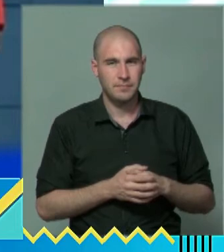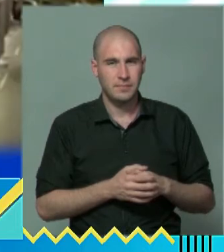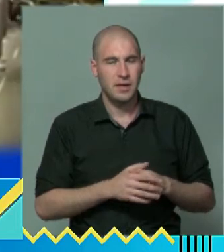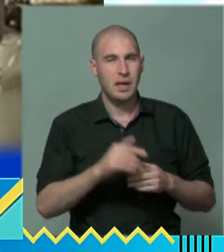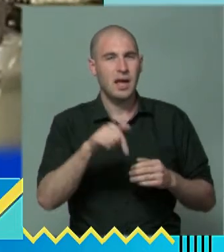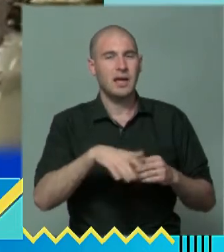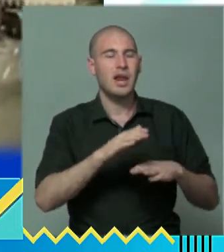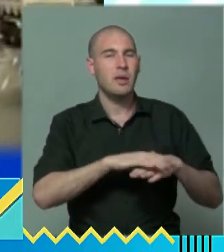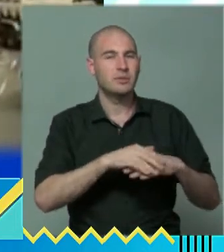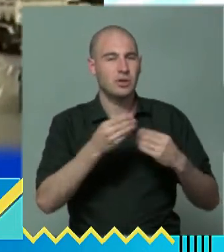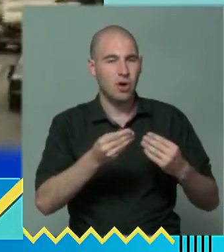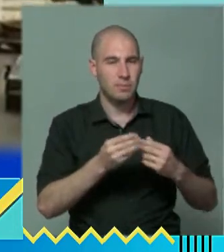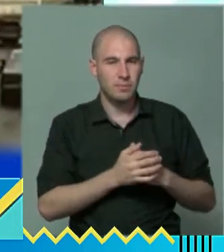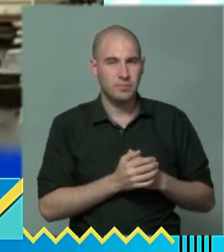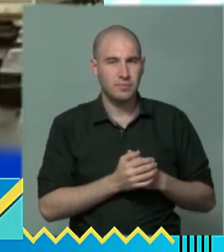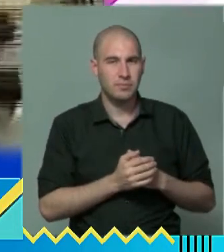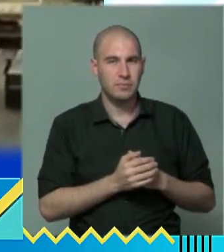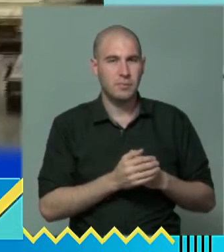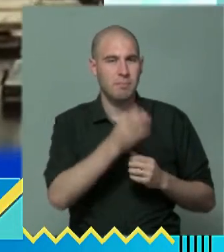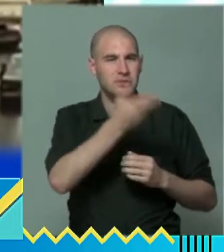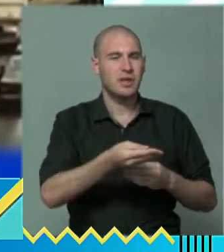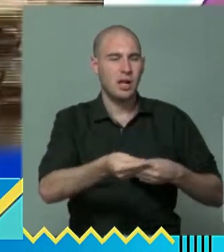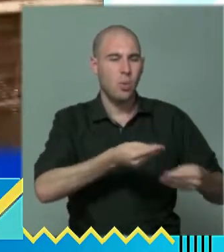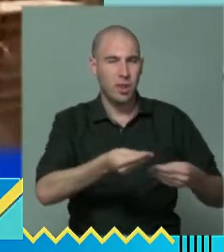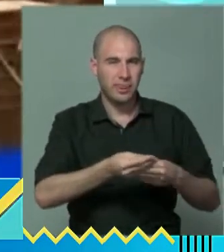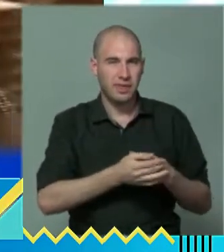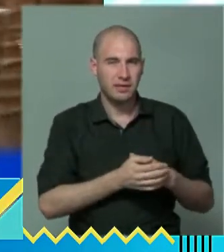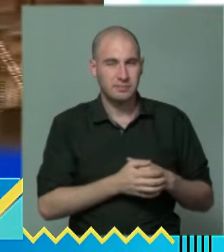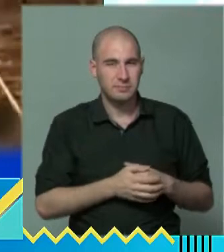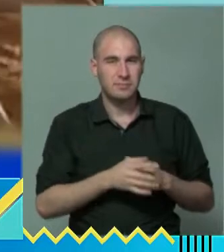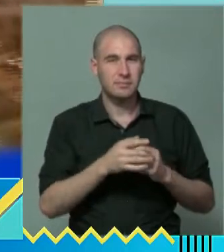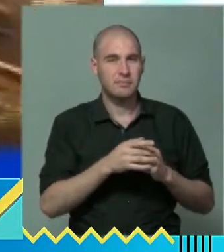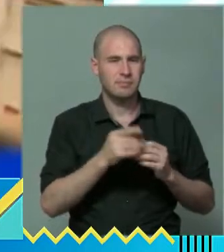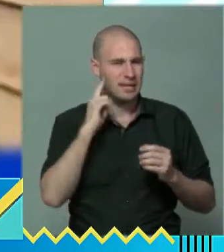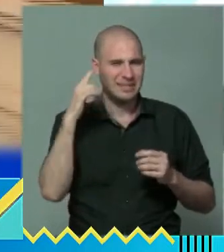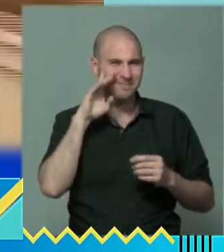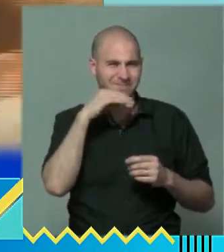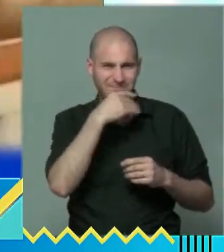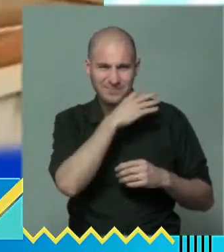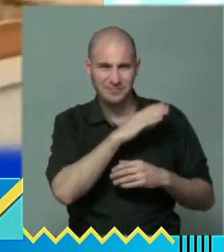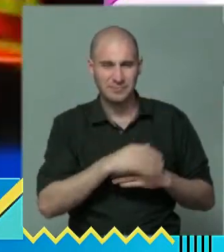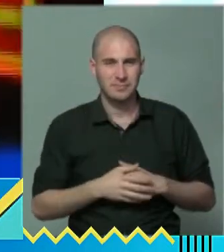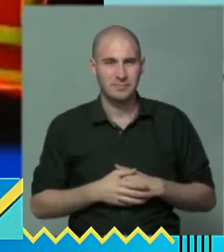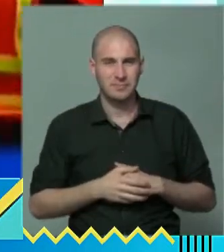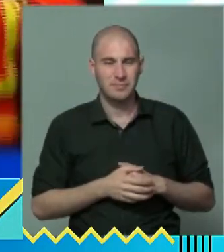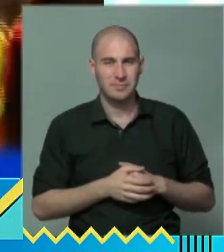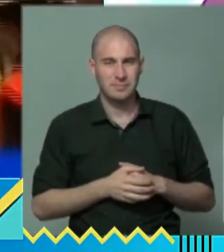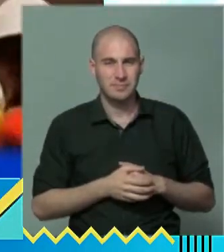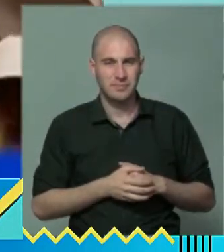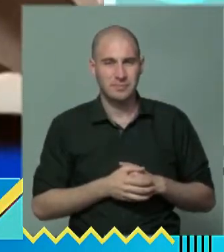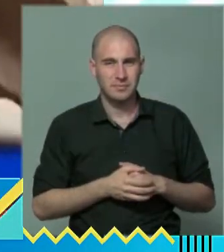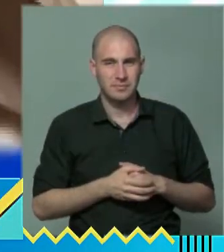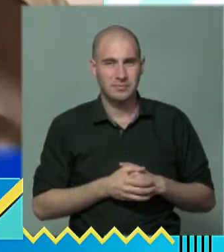responde a través de los juzgados de la persona jurídica, las penas también son administrativas. En Francia ha ocurrido algo muy